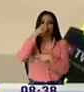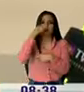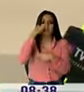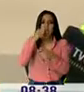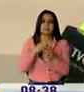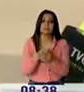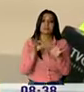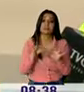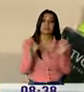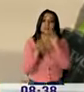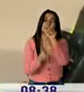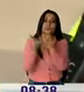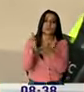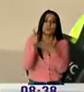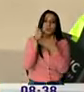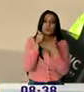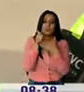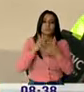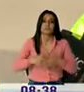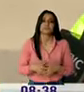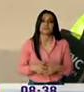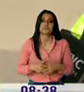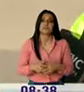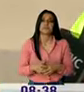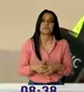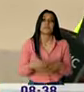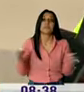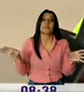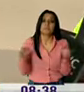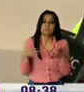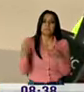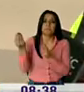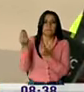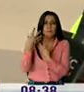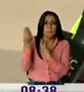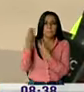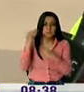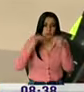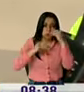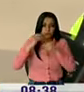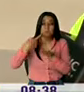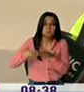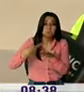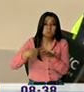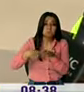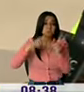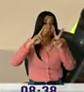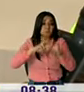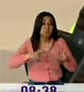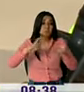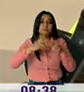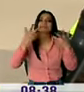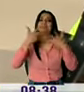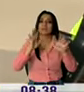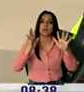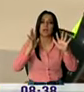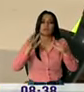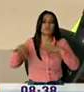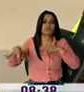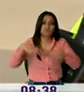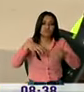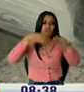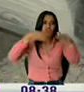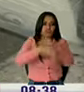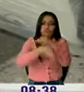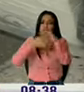importante indicar esto. Y a través de un proceso, un análisis de la información, se procede a realizar las actividades netamente operativas.